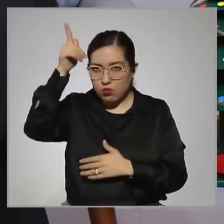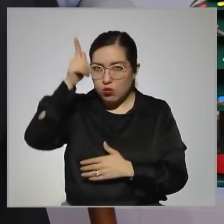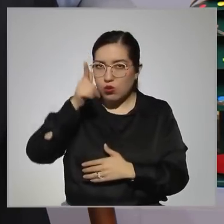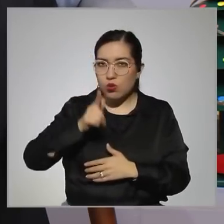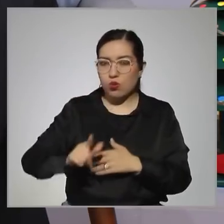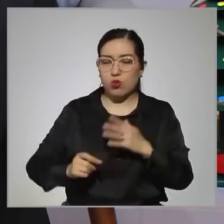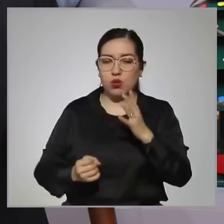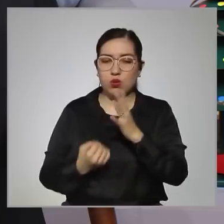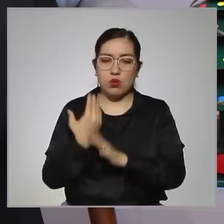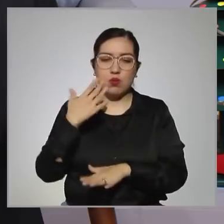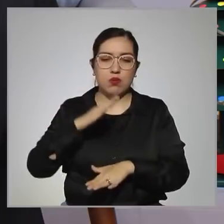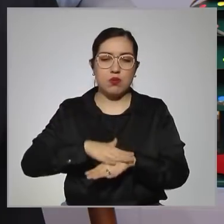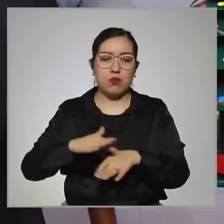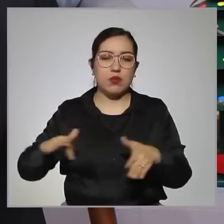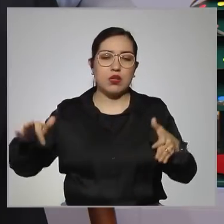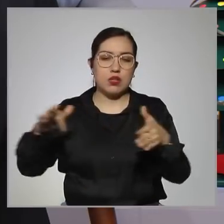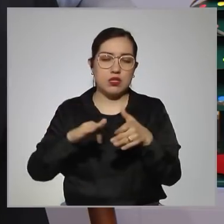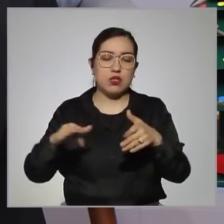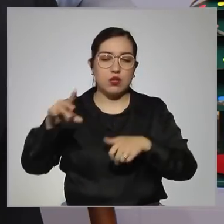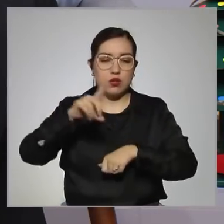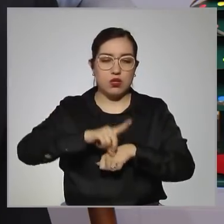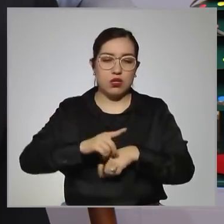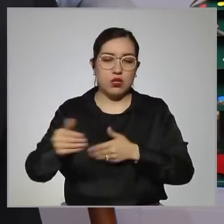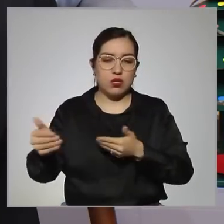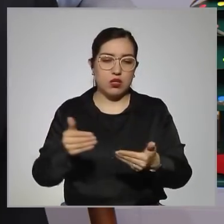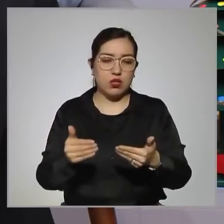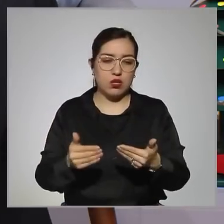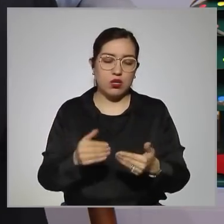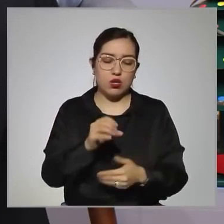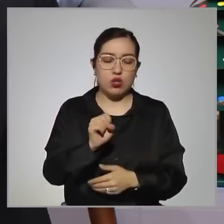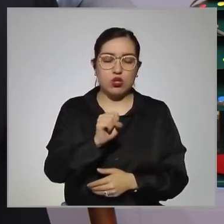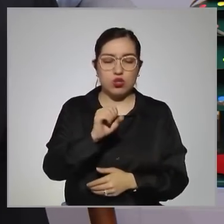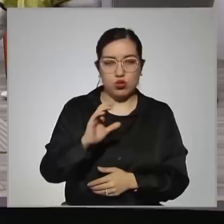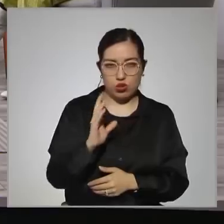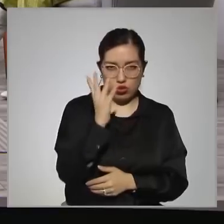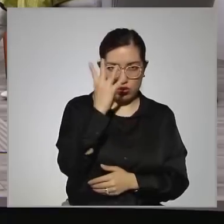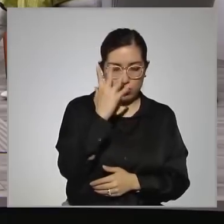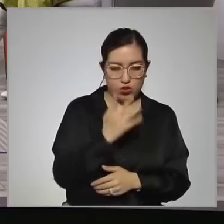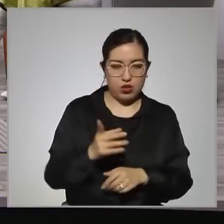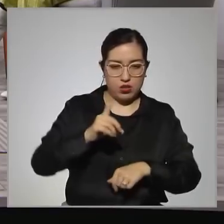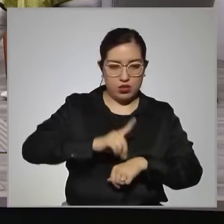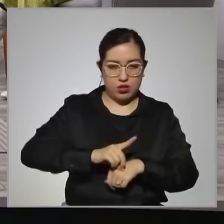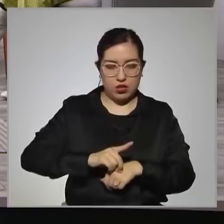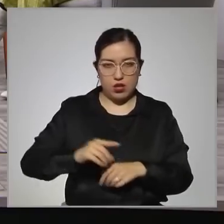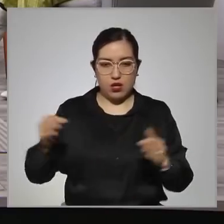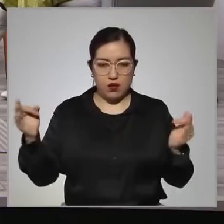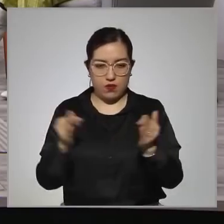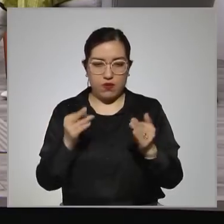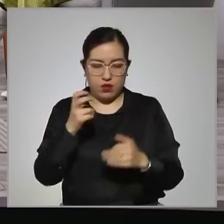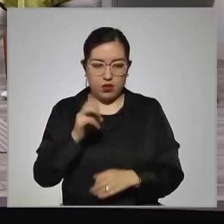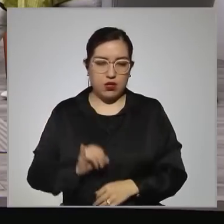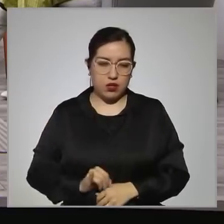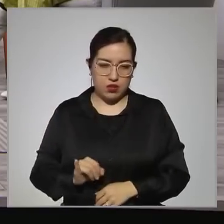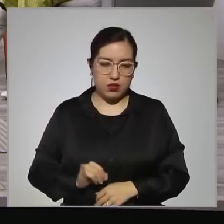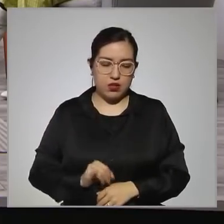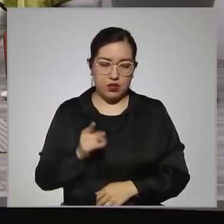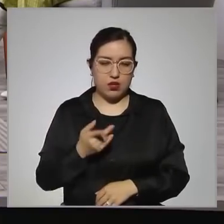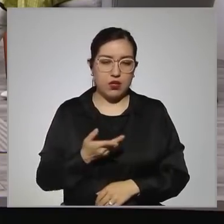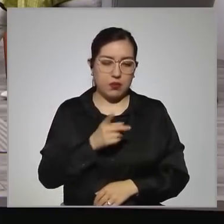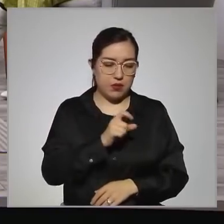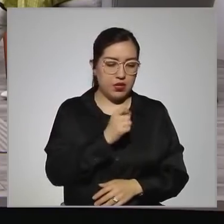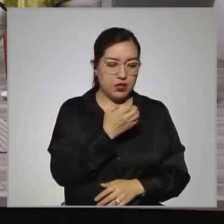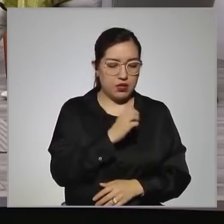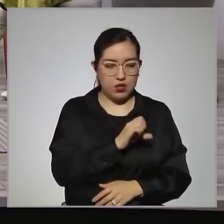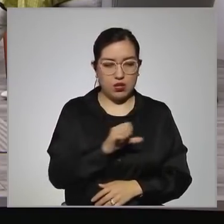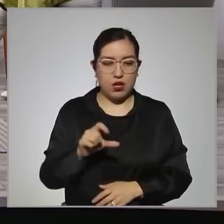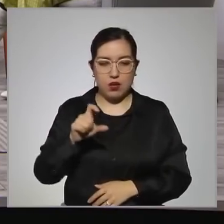más cercana al día equidistante entre lo que va a ser el solsticio de invierno y el equinoccio de primavera. Interesante. Entonces va a variar entre el 20 de enero y el